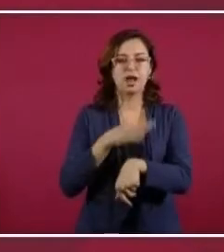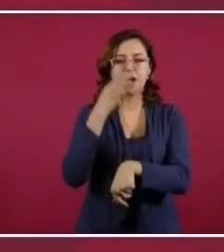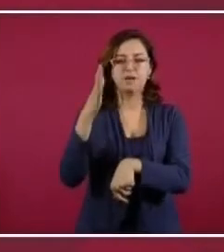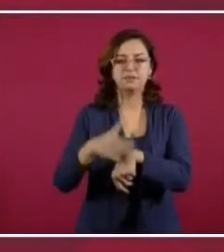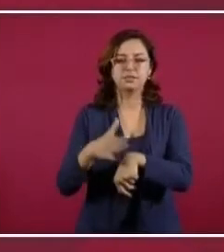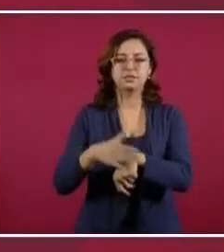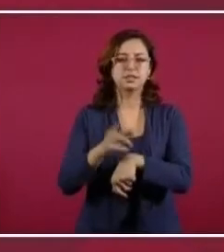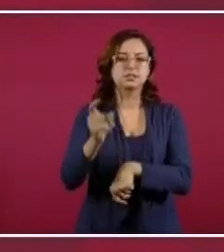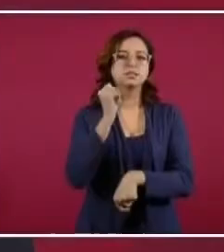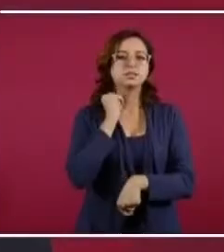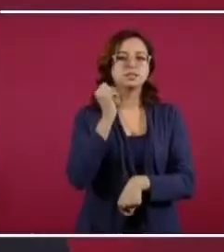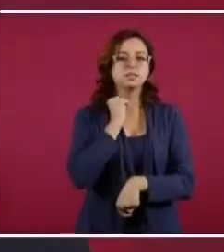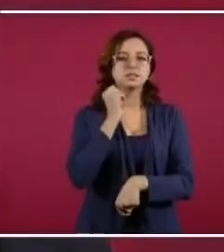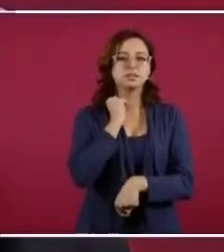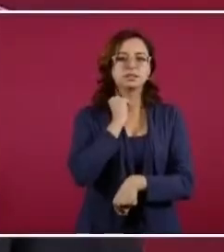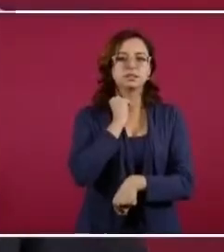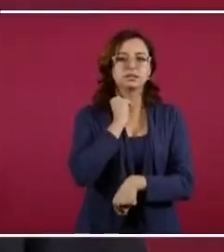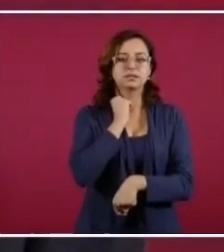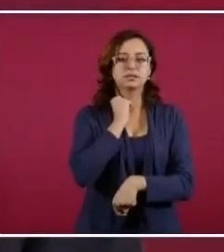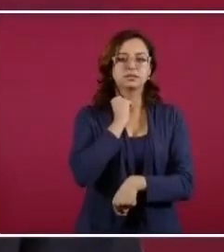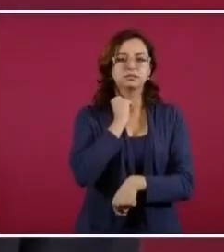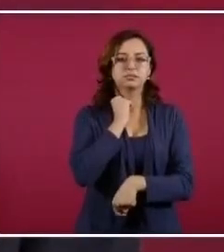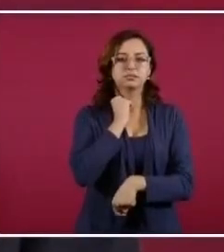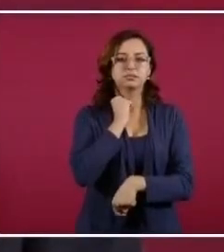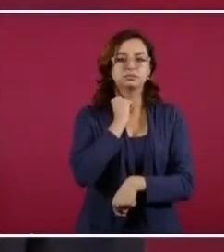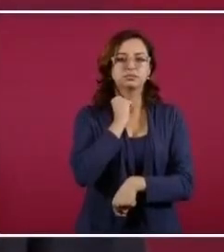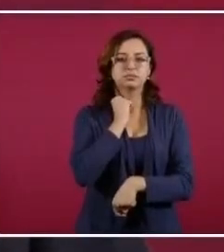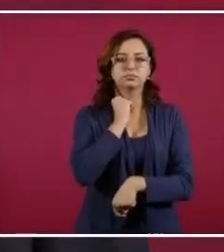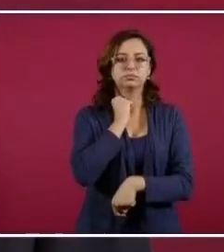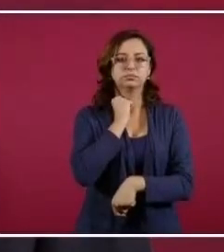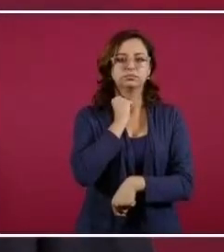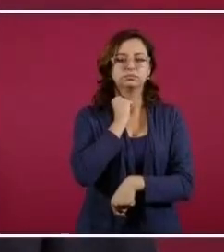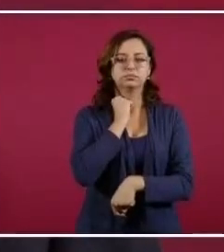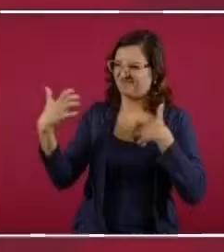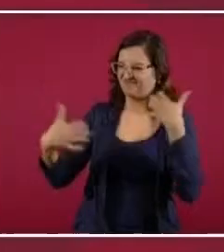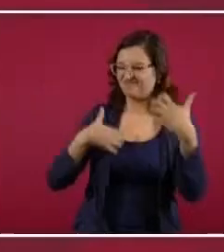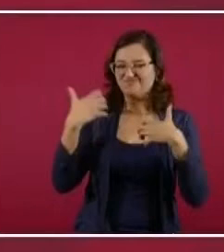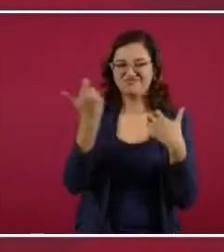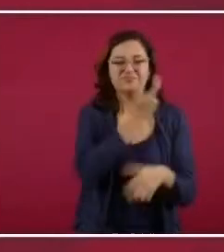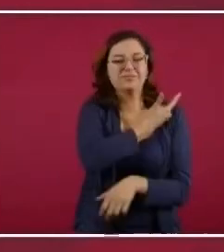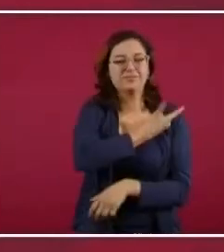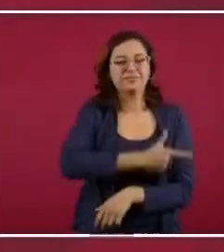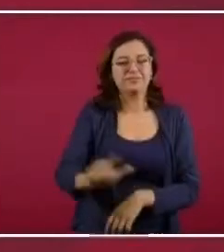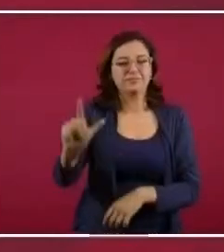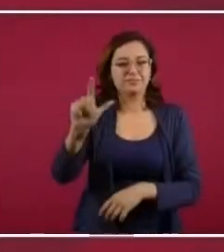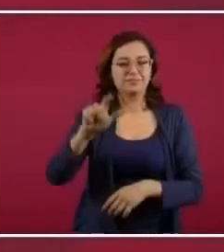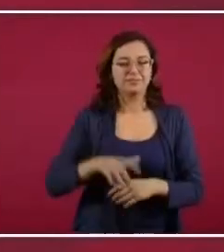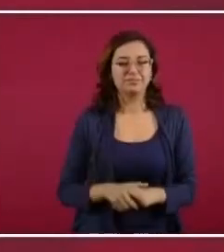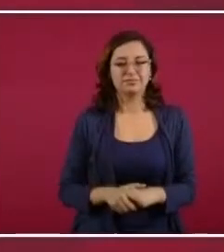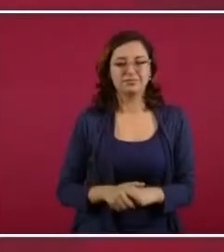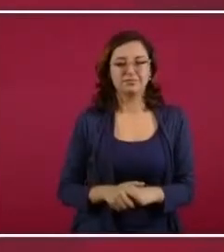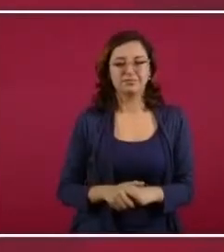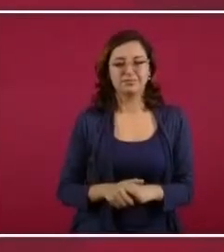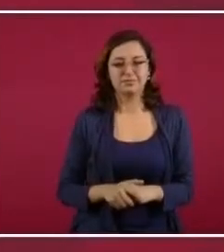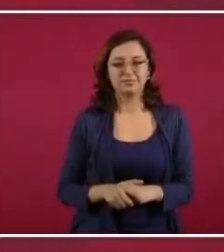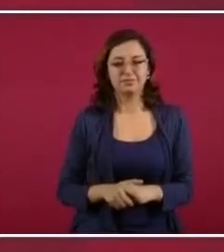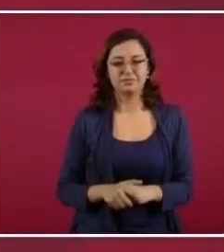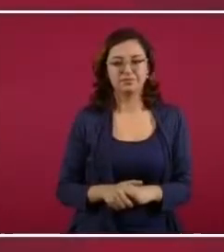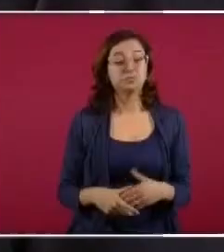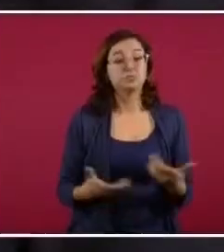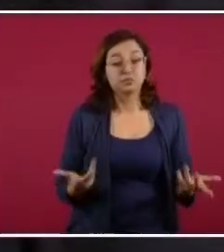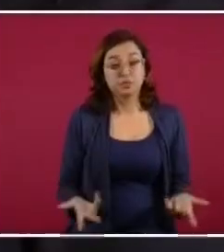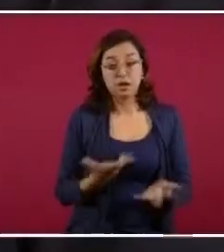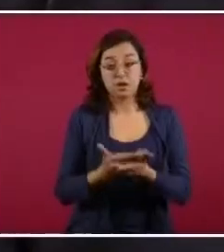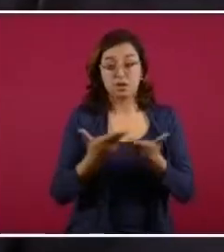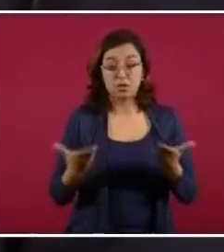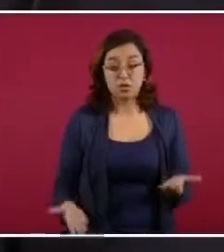aumento o la creación de impuestos y con el combate a la corrupción y la austeridad. Precisó que por eso se está liberando más fondos para el